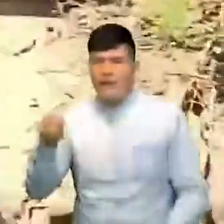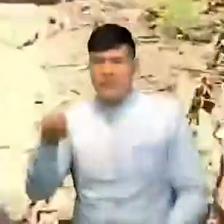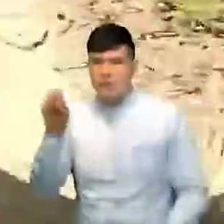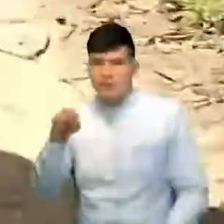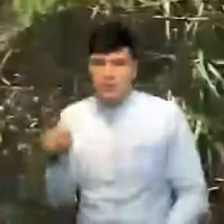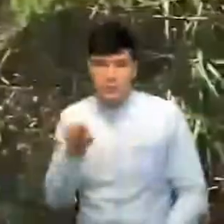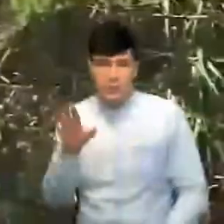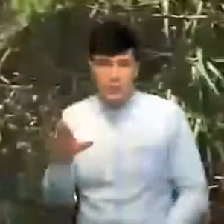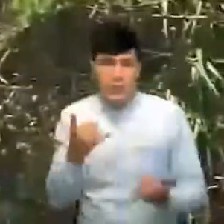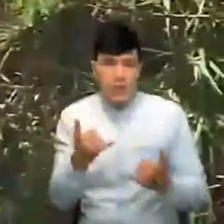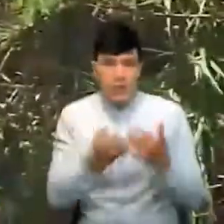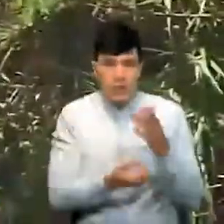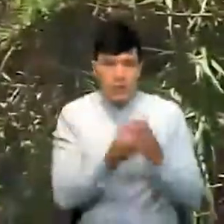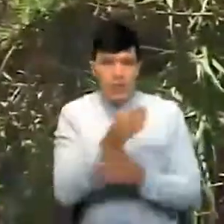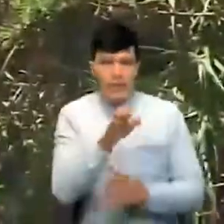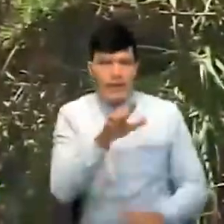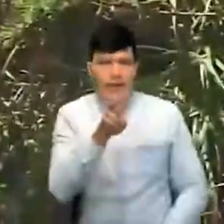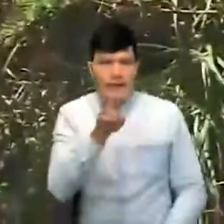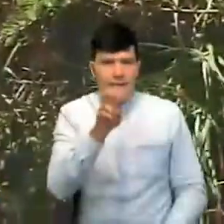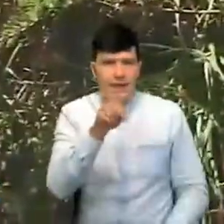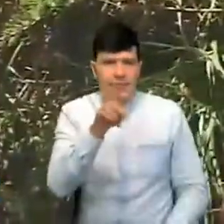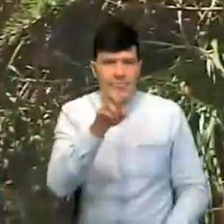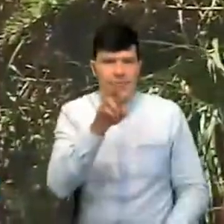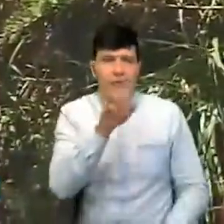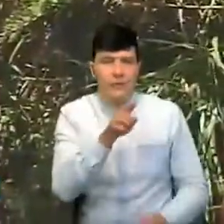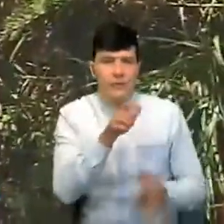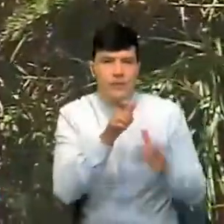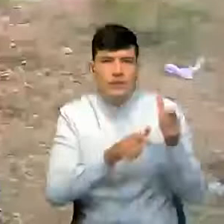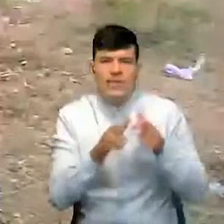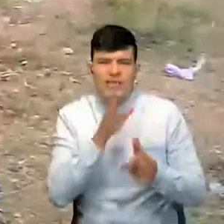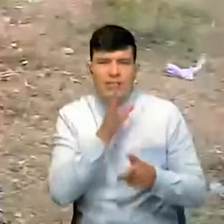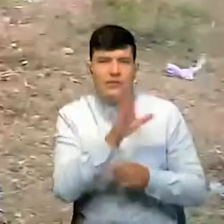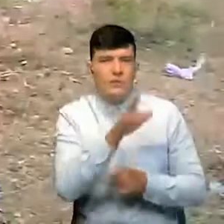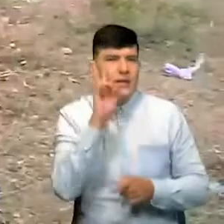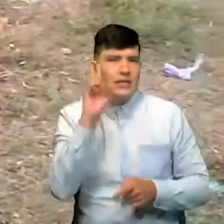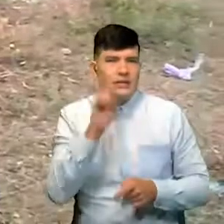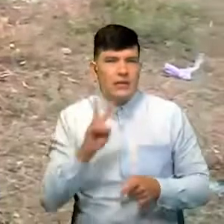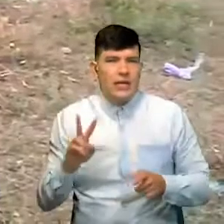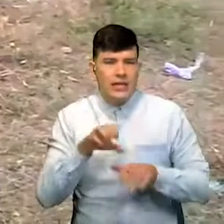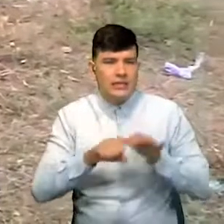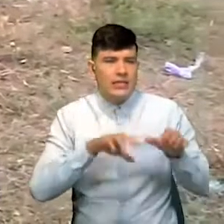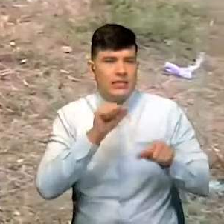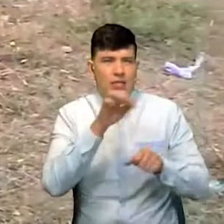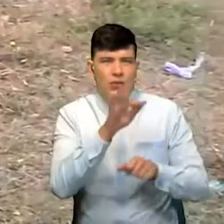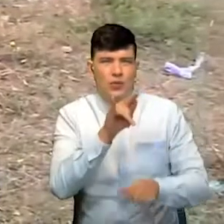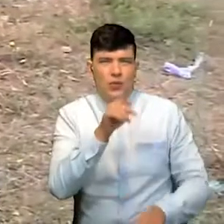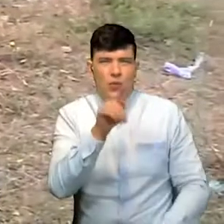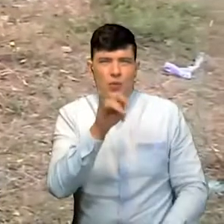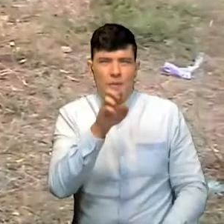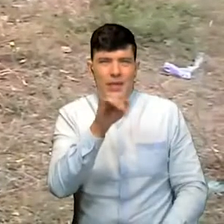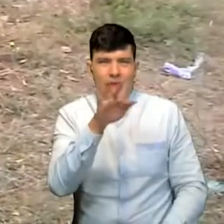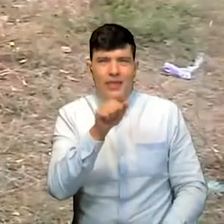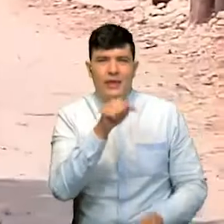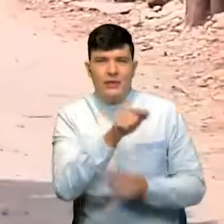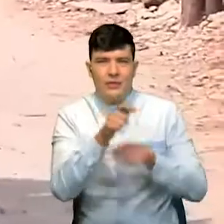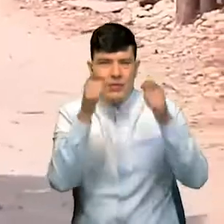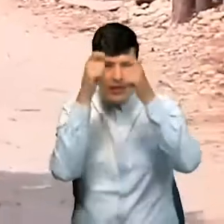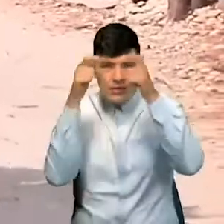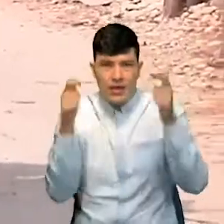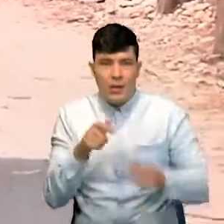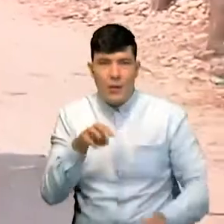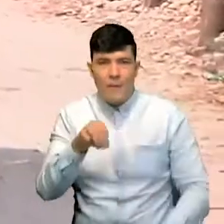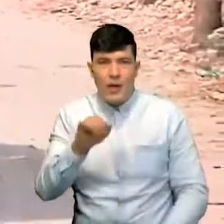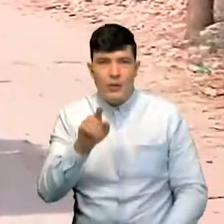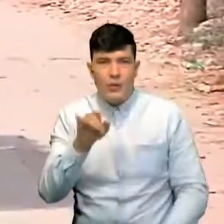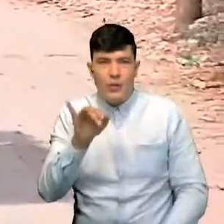van der está integrada por venezolanos y se instaló territorio adentro en tucupita del estado delta amacuro y maturín